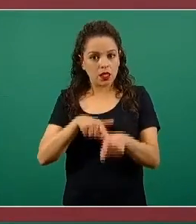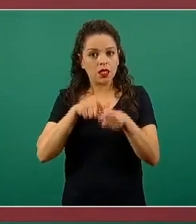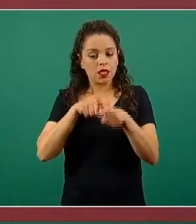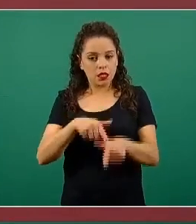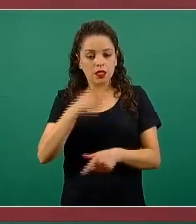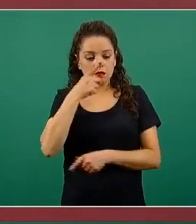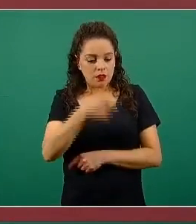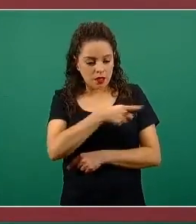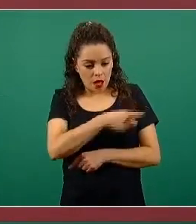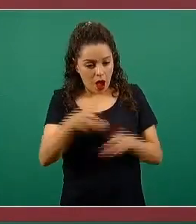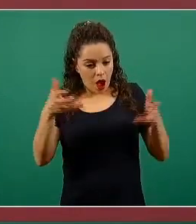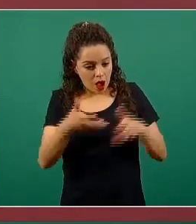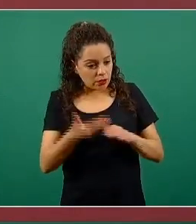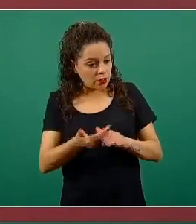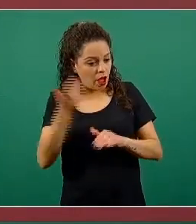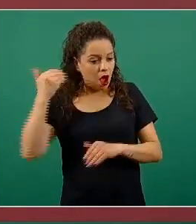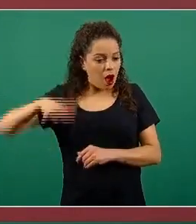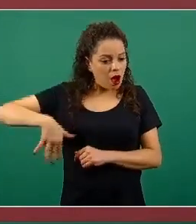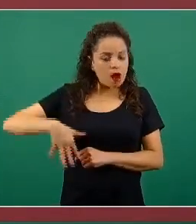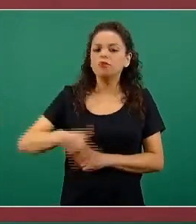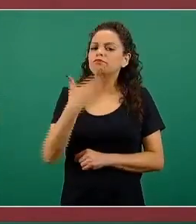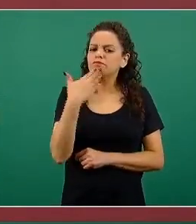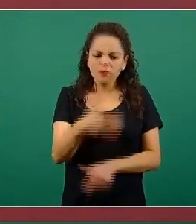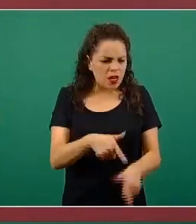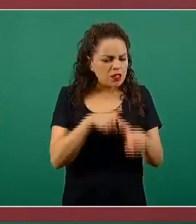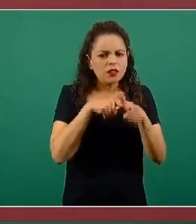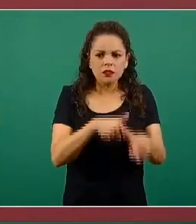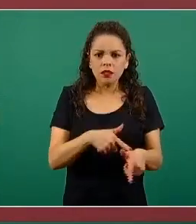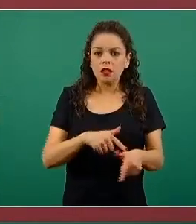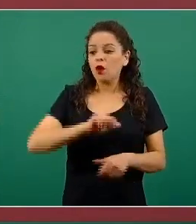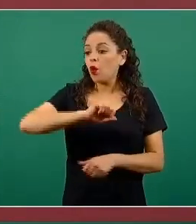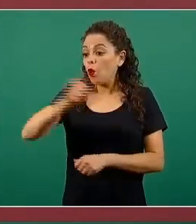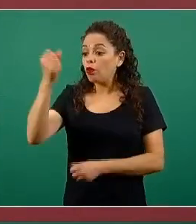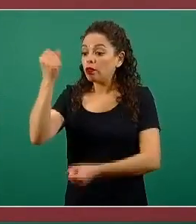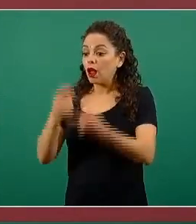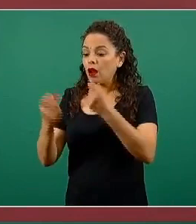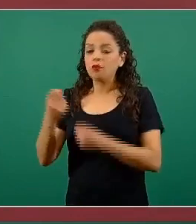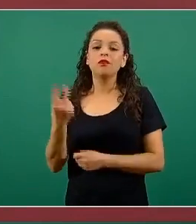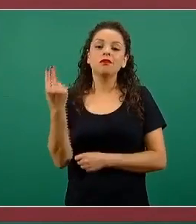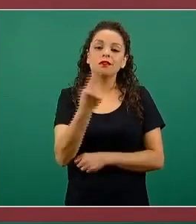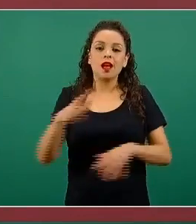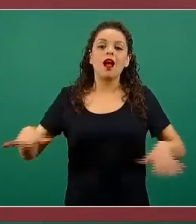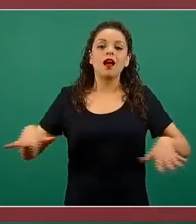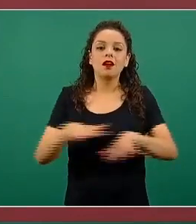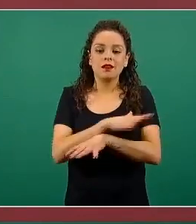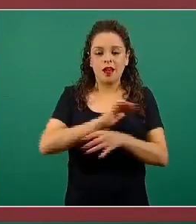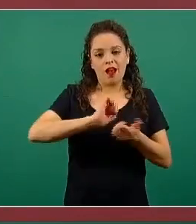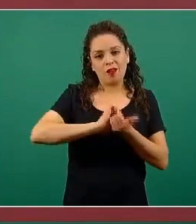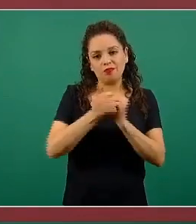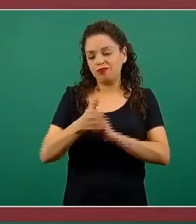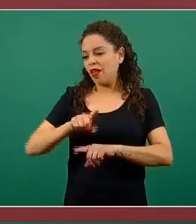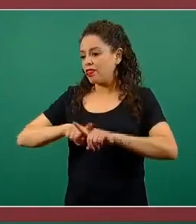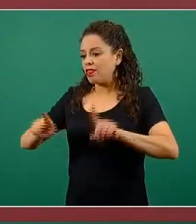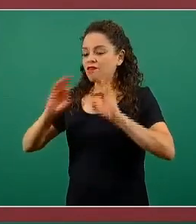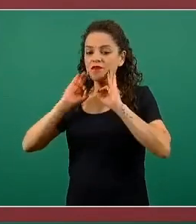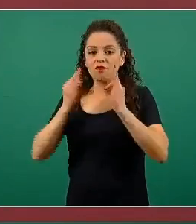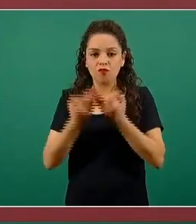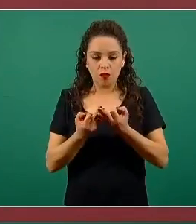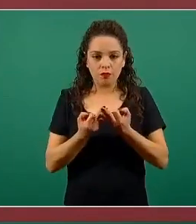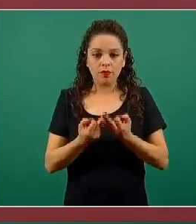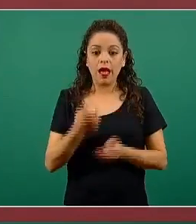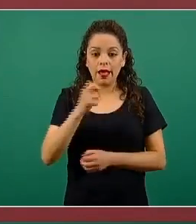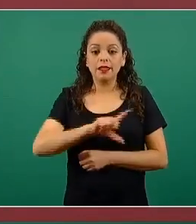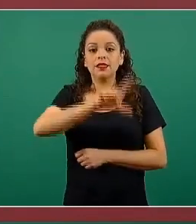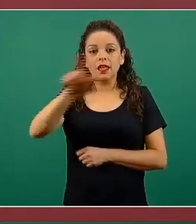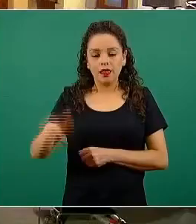haciendo era lo correcto, y en otros casos se sugiere un cambio de rumbo y haremos un planteamiento sobre cómo va a cambiar el